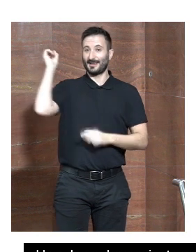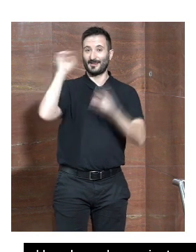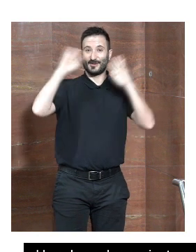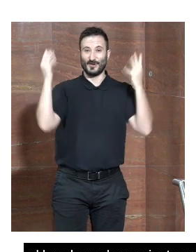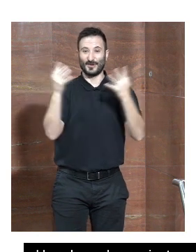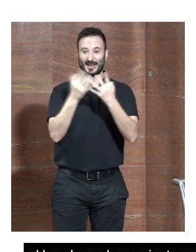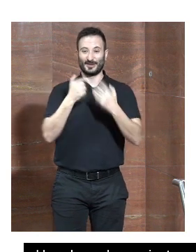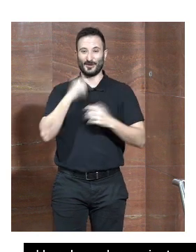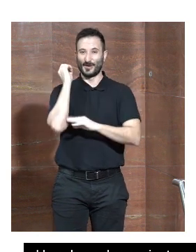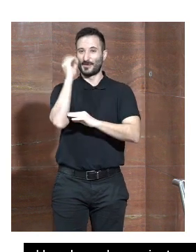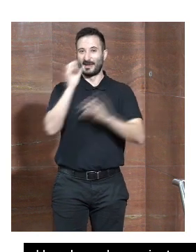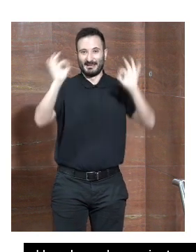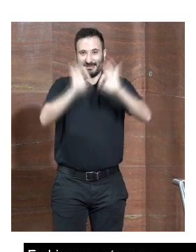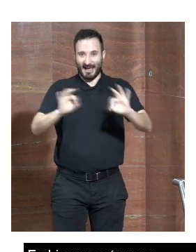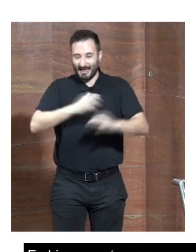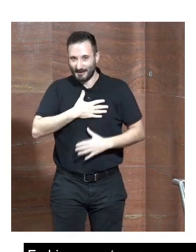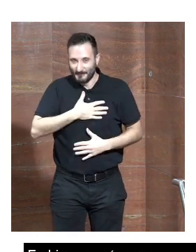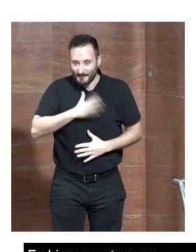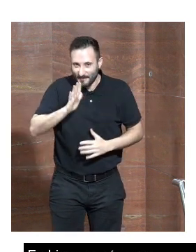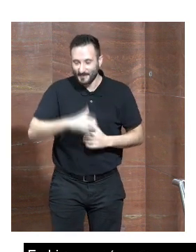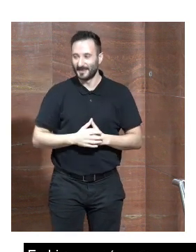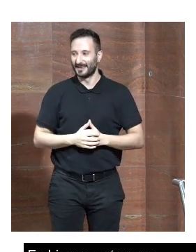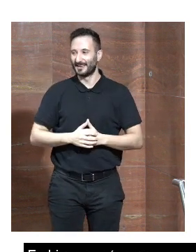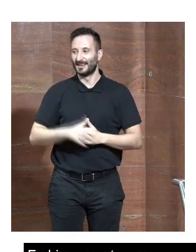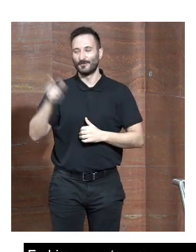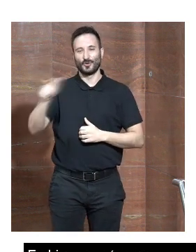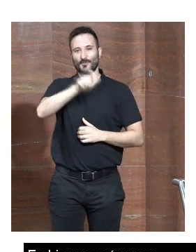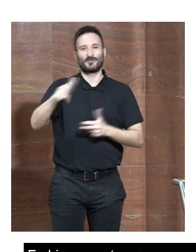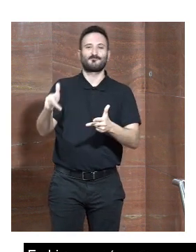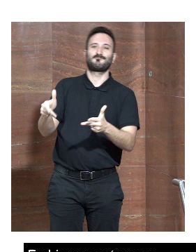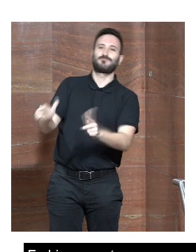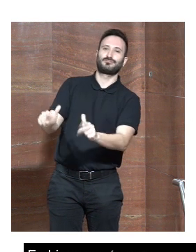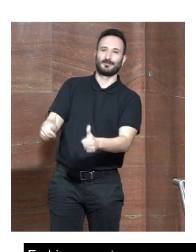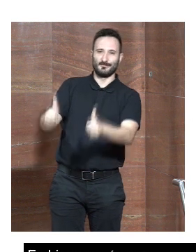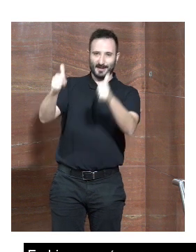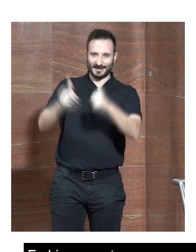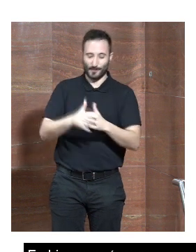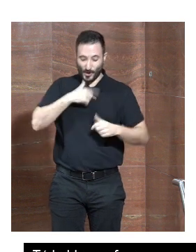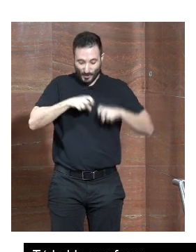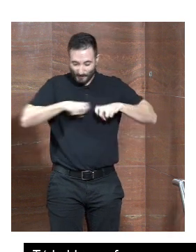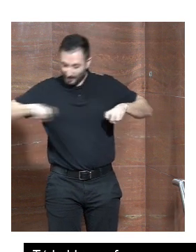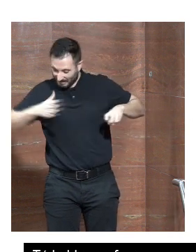No, tú habla, Johnny, por favor, interviene porque eres el más autorizado aquí probablemente.